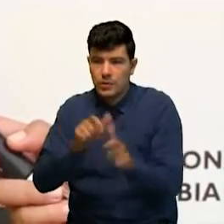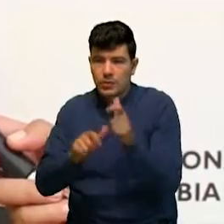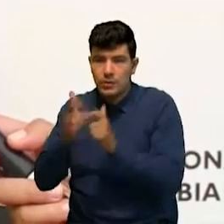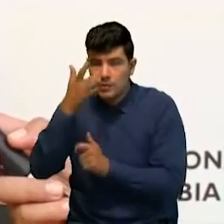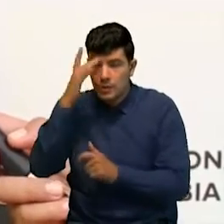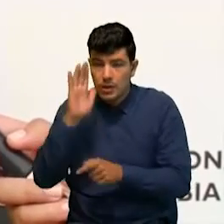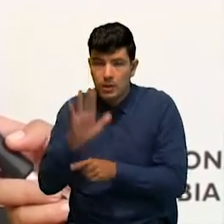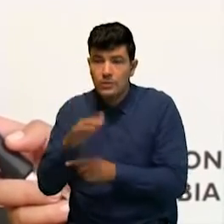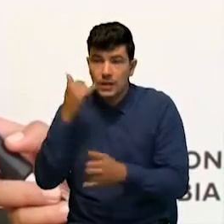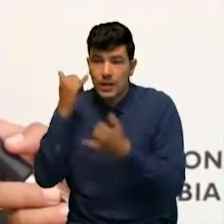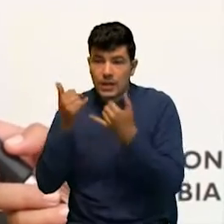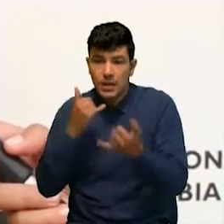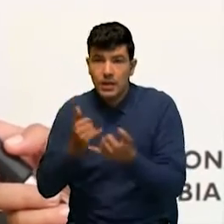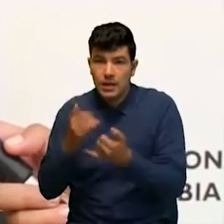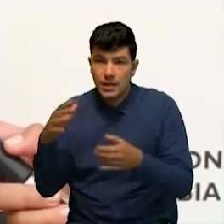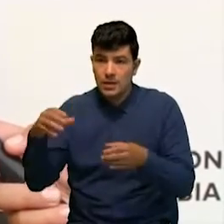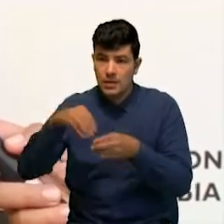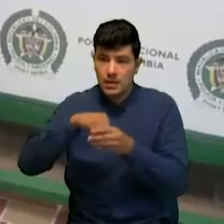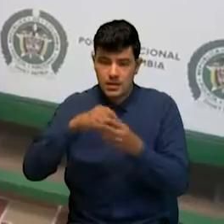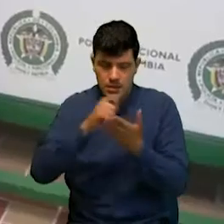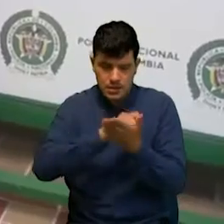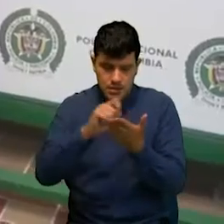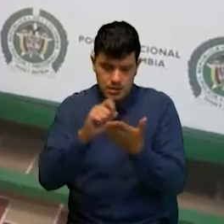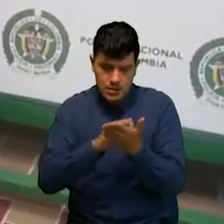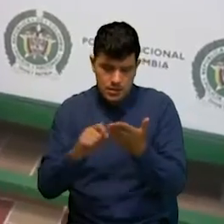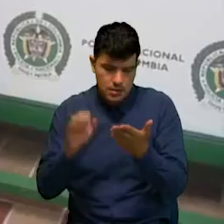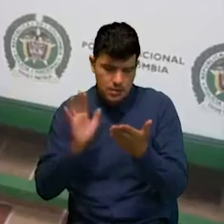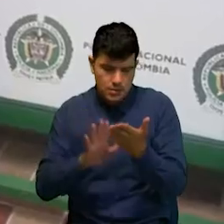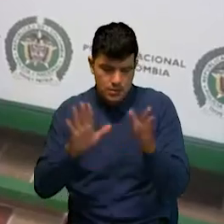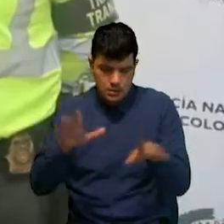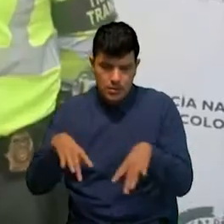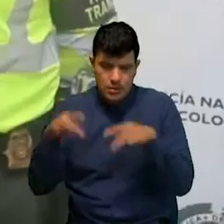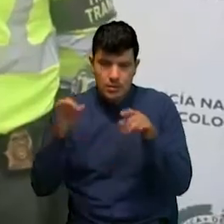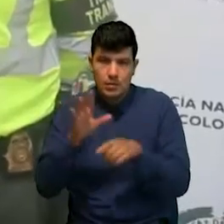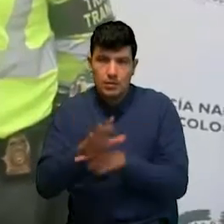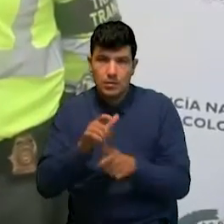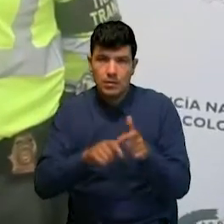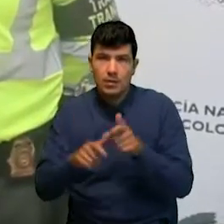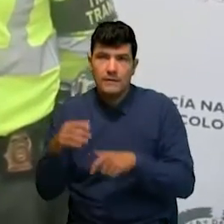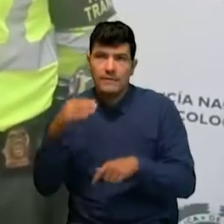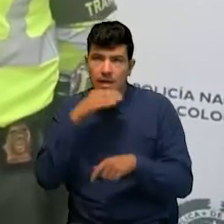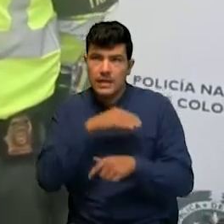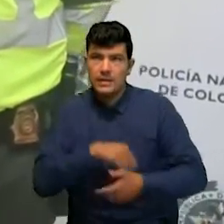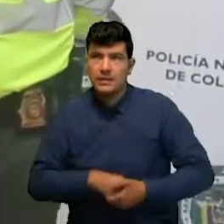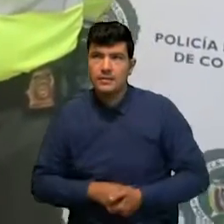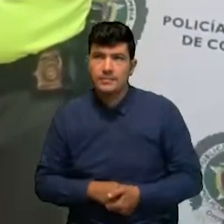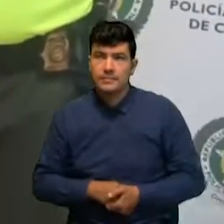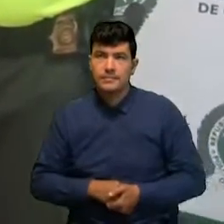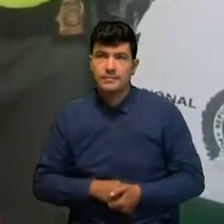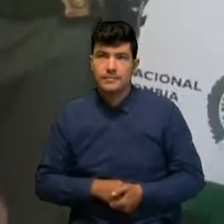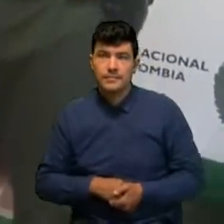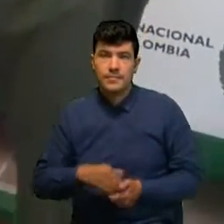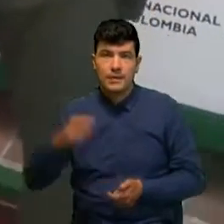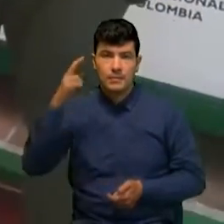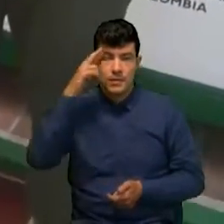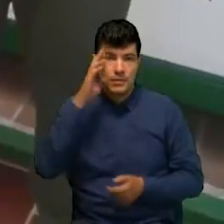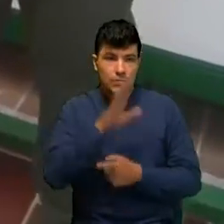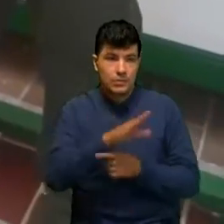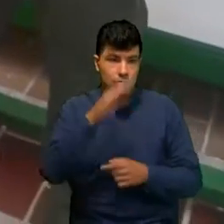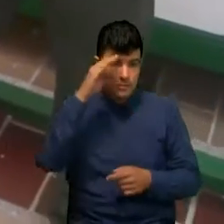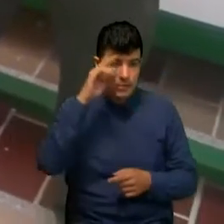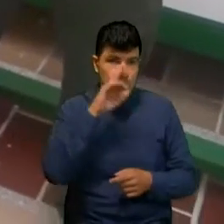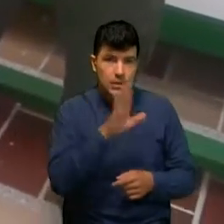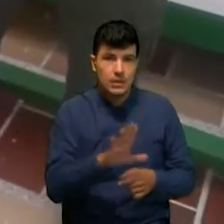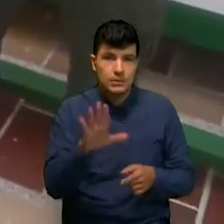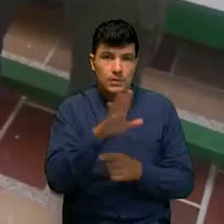que la identidad con la que registran estas sustancias estas encomiendas es totalmente falsa según la policía los 20